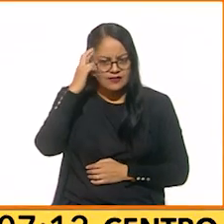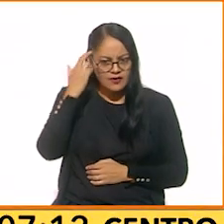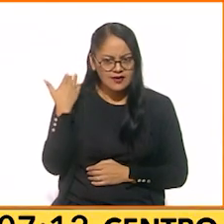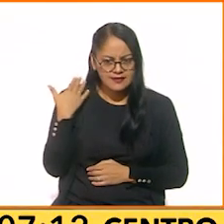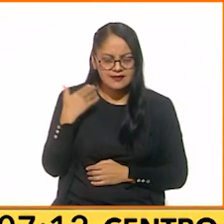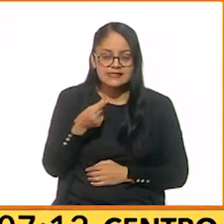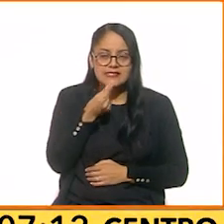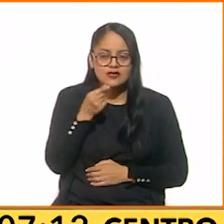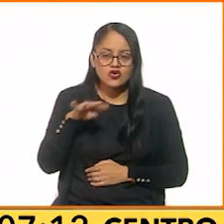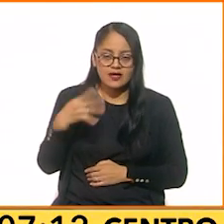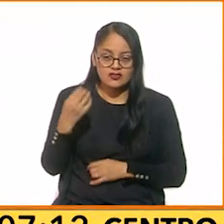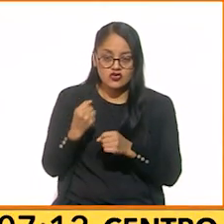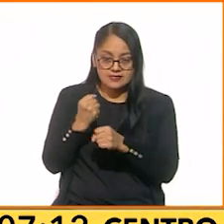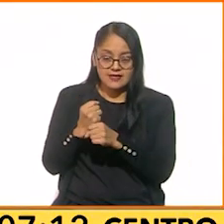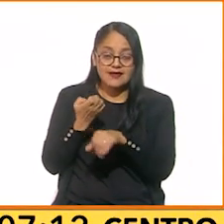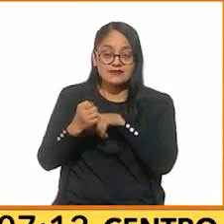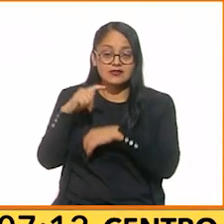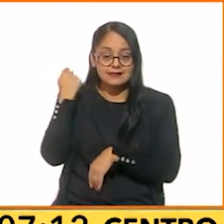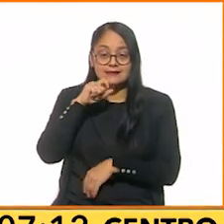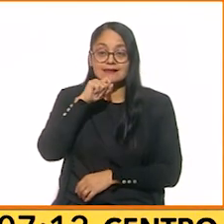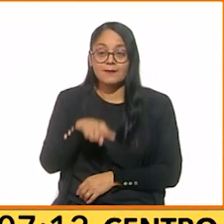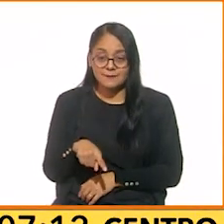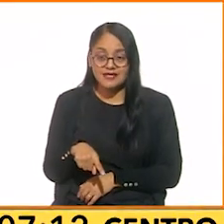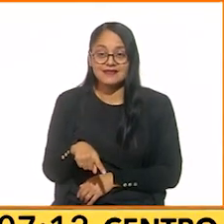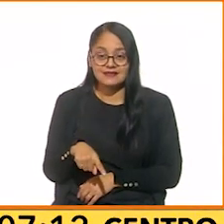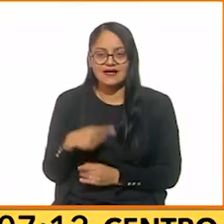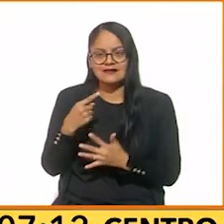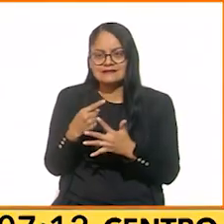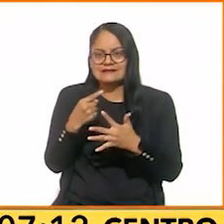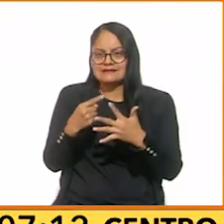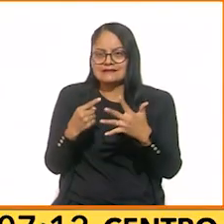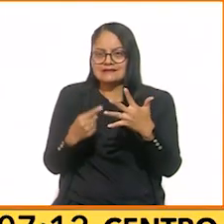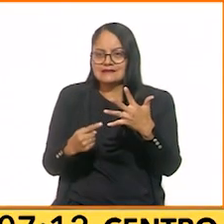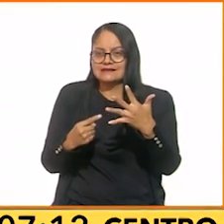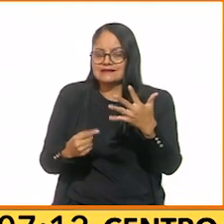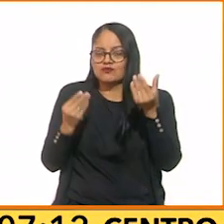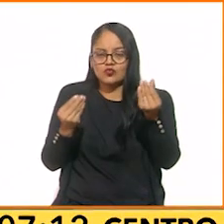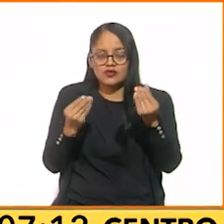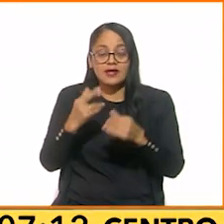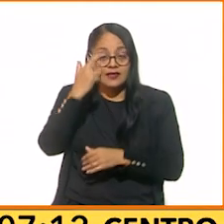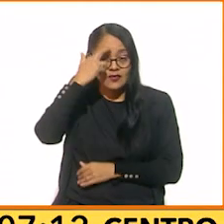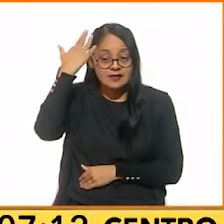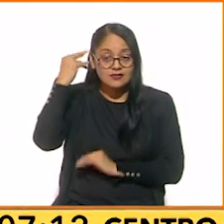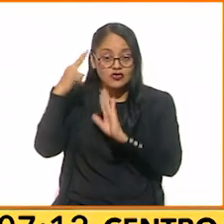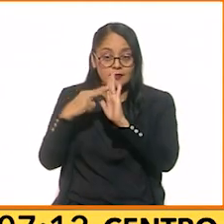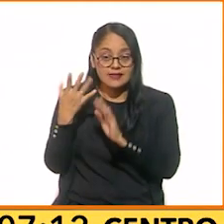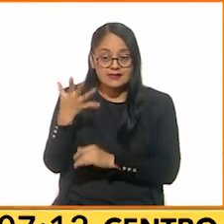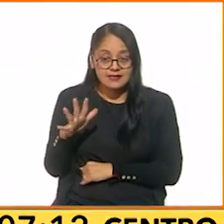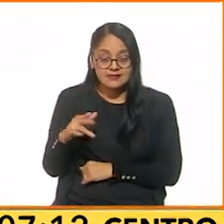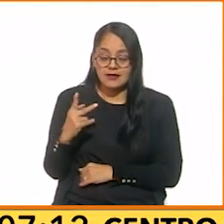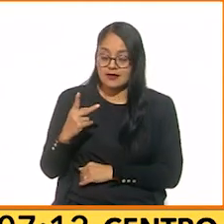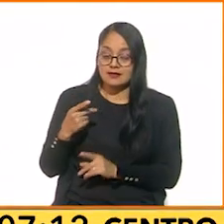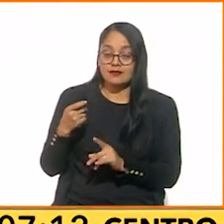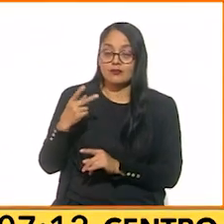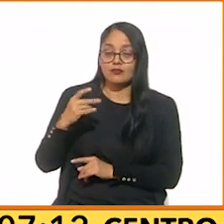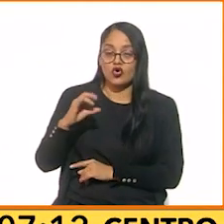14 años en Tabasco, Sí. y la lista es bastante larga. Incluso si hacemos un recuento, en 2010 el Ponchis